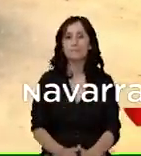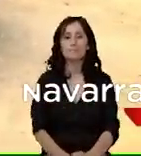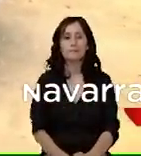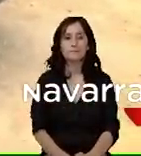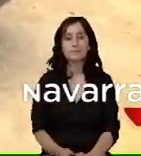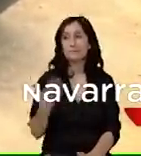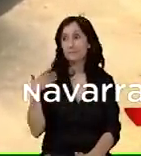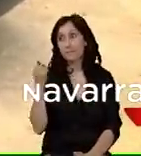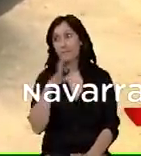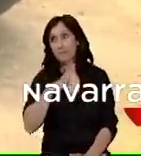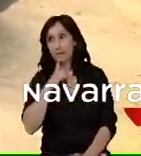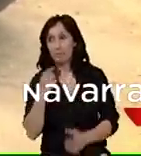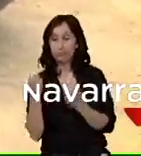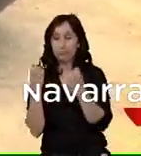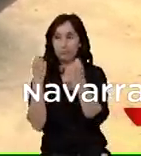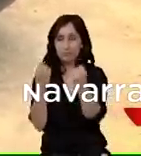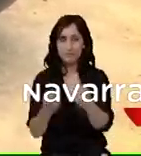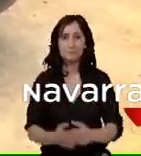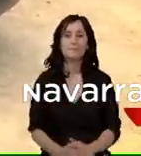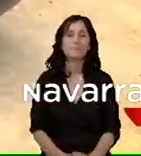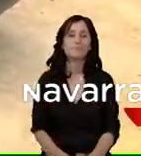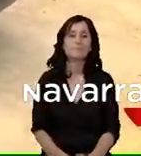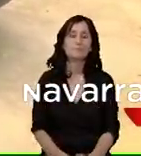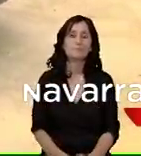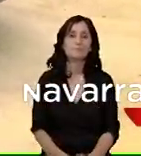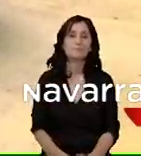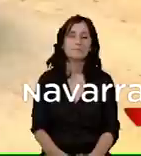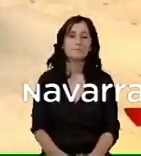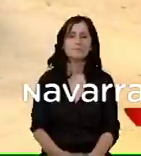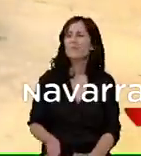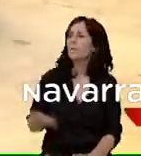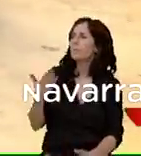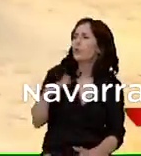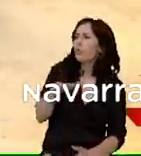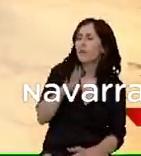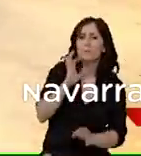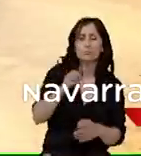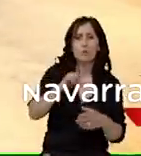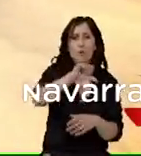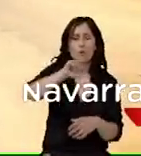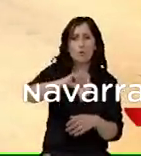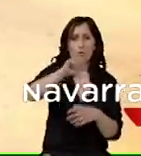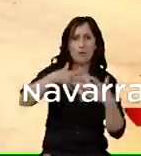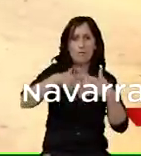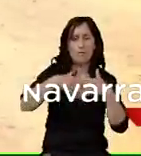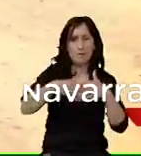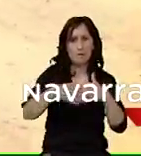Hala, llévame unos metros, ¿eh? Hala, venga. A ver si yo. Allí, al Rujal. Ah, hasta allí.